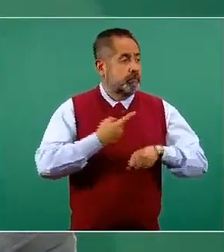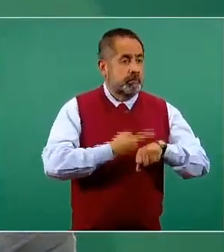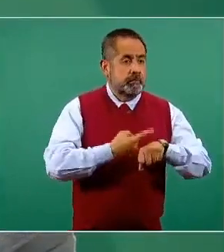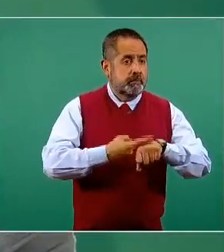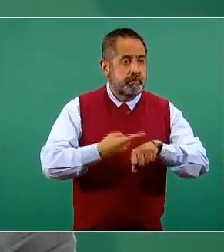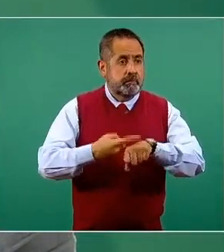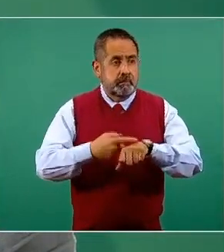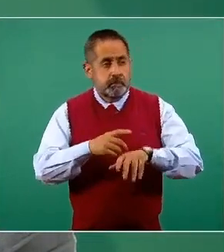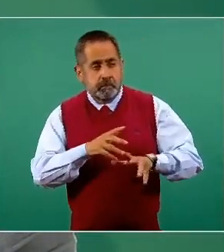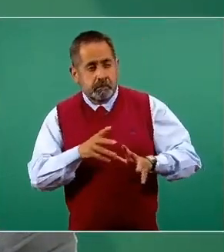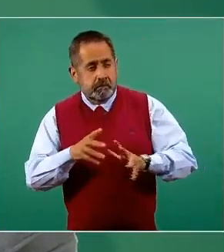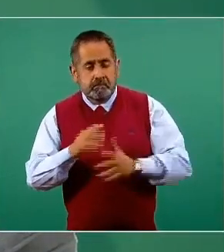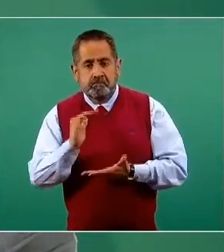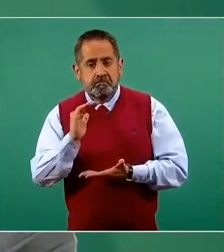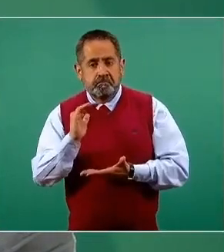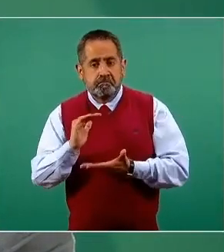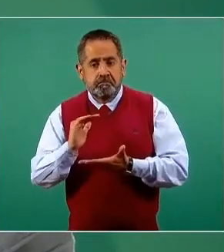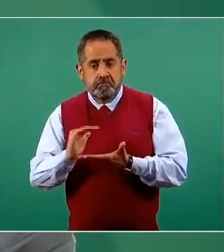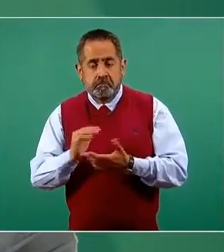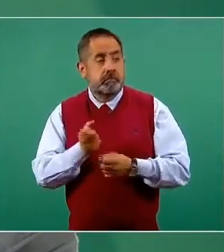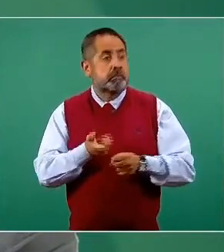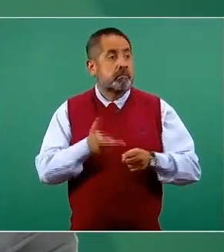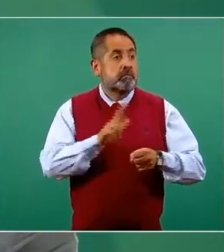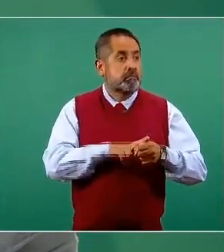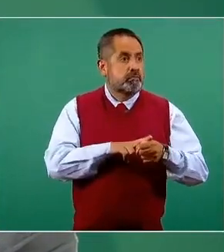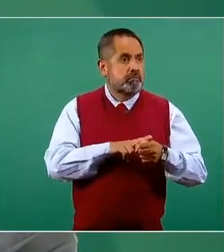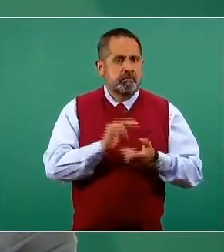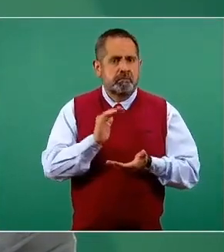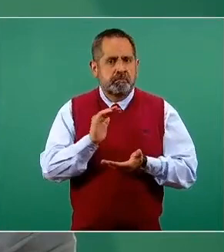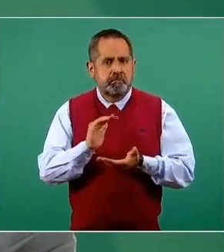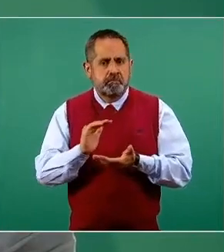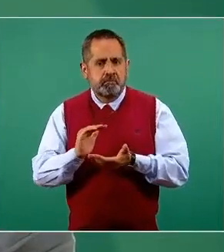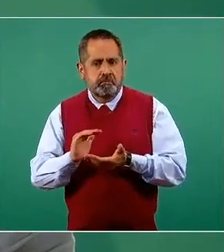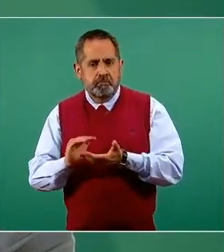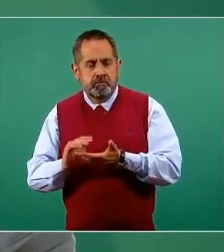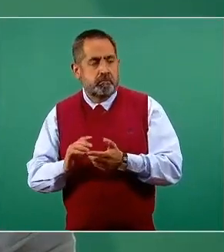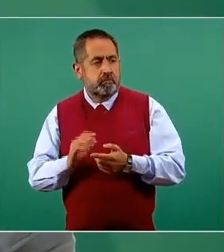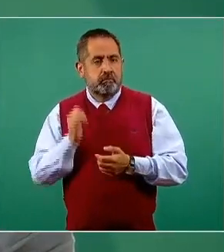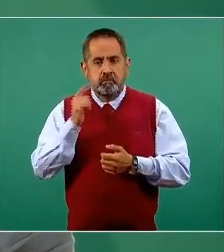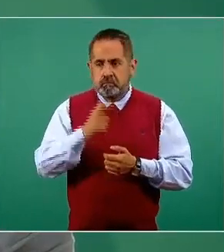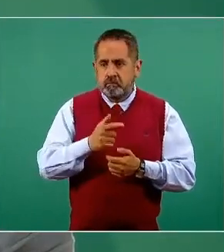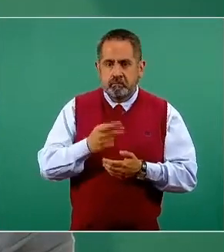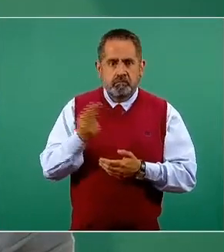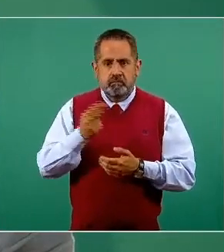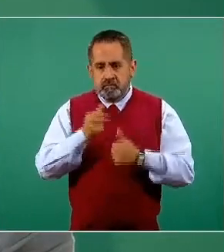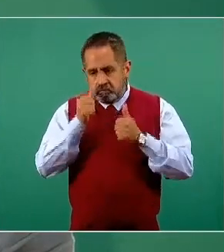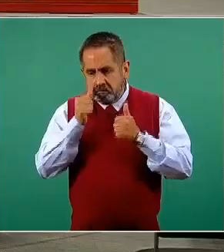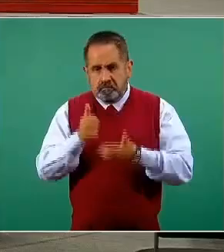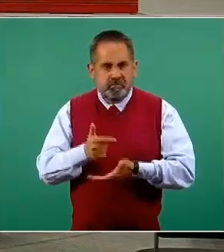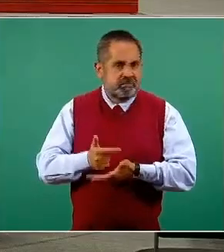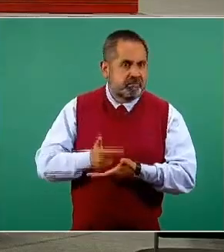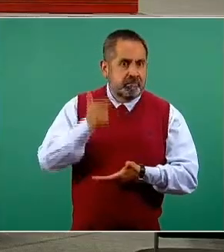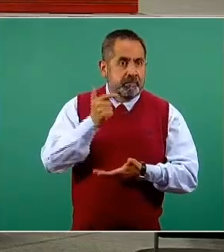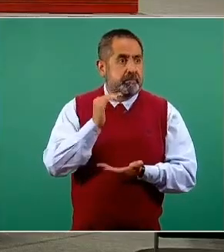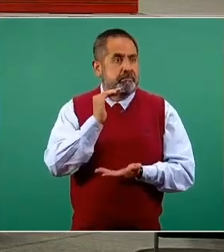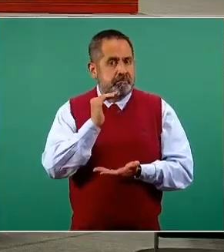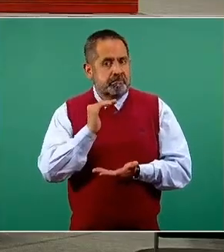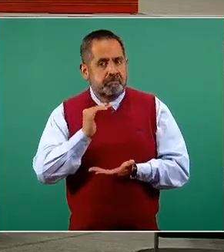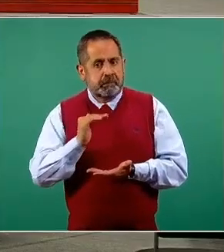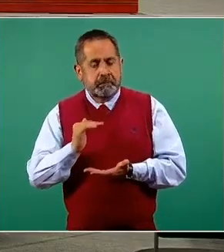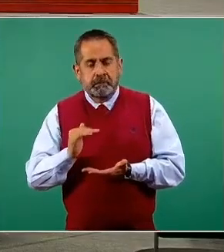número de personas que se hospitalizan, el número de personas que requieren atención por situaciones graves